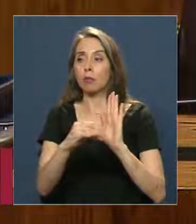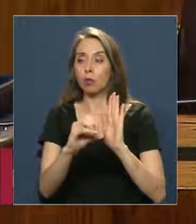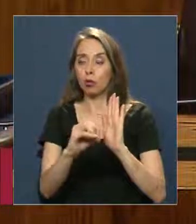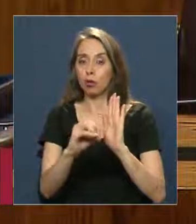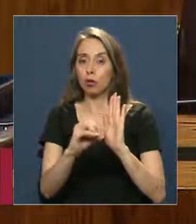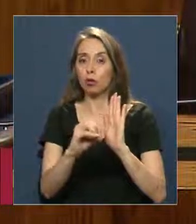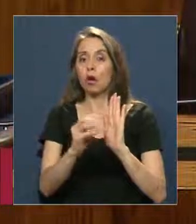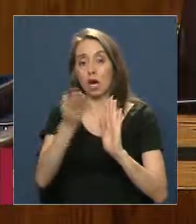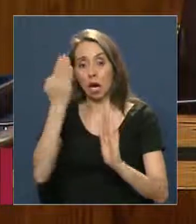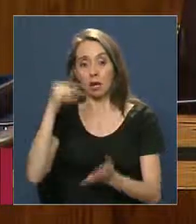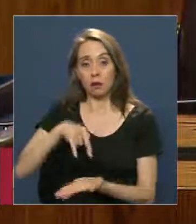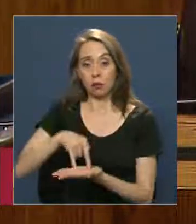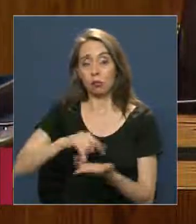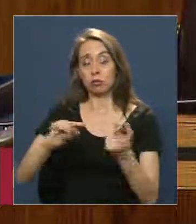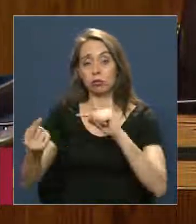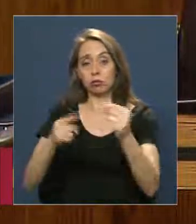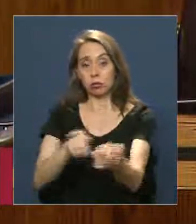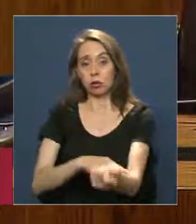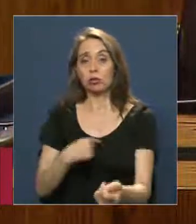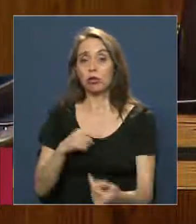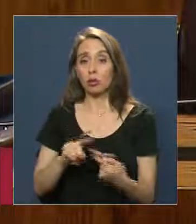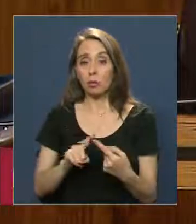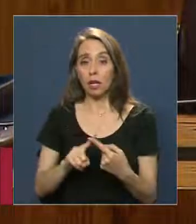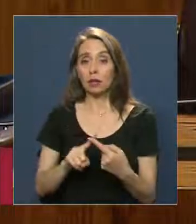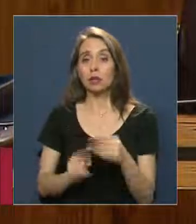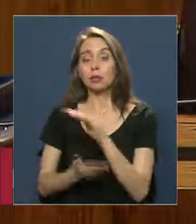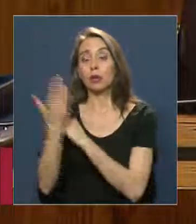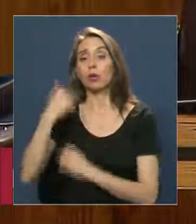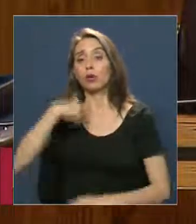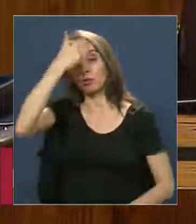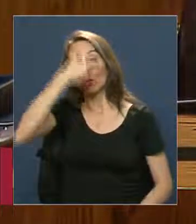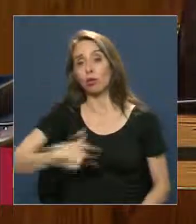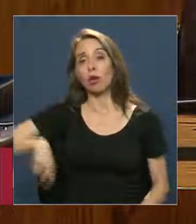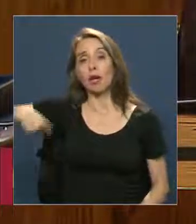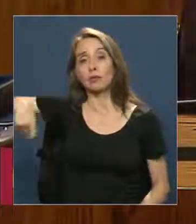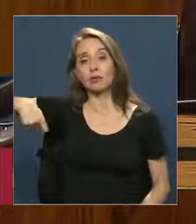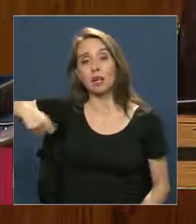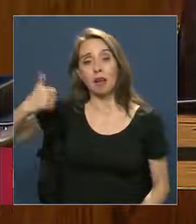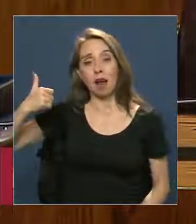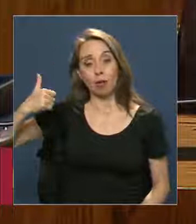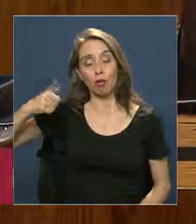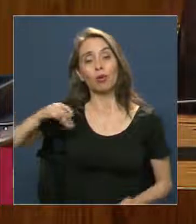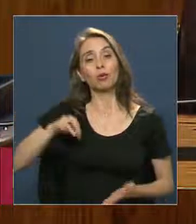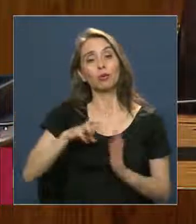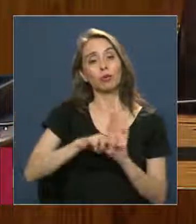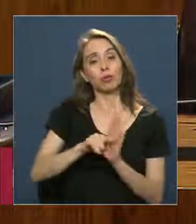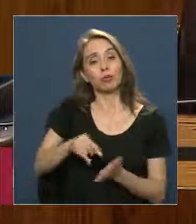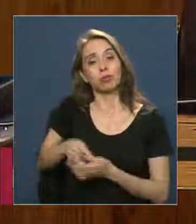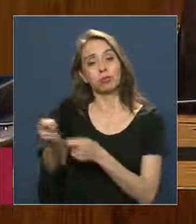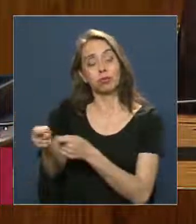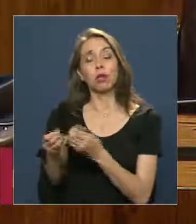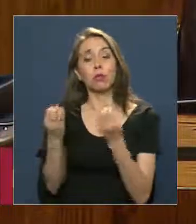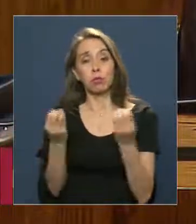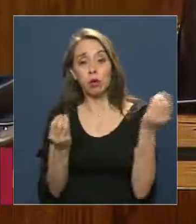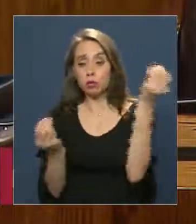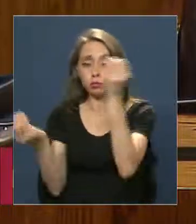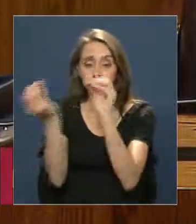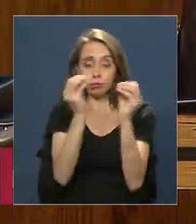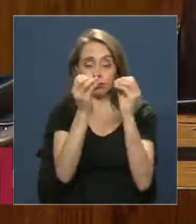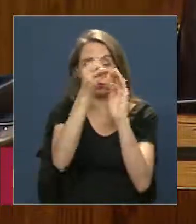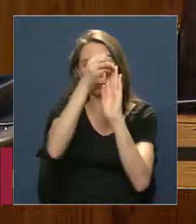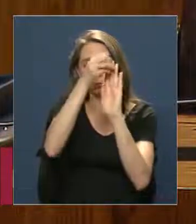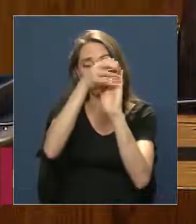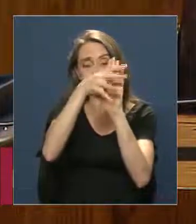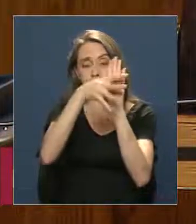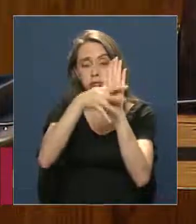fueron largamente discutidas, me tocó participar en el Senado en ella, y creo que configuramos un muy buen, extenso